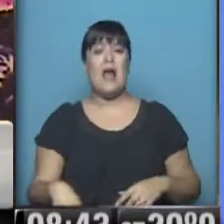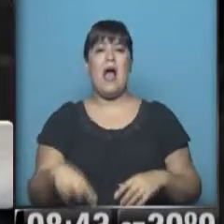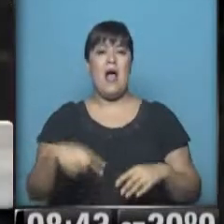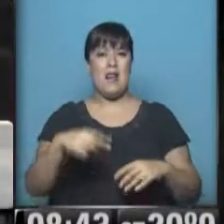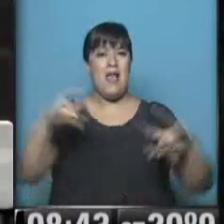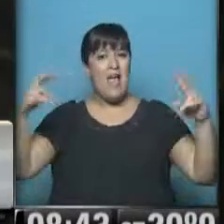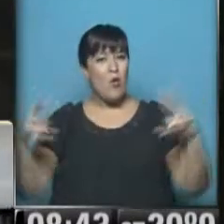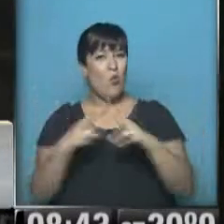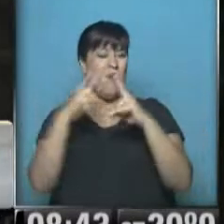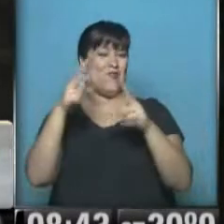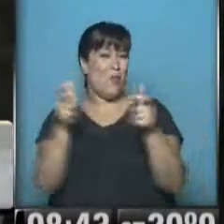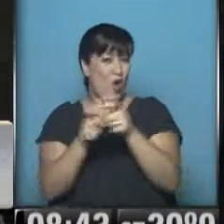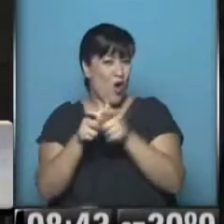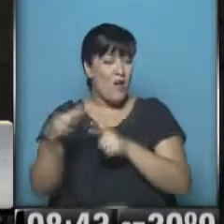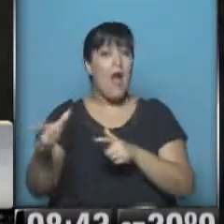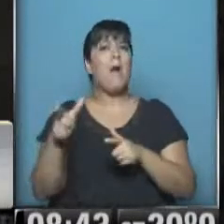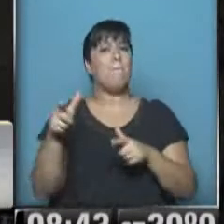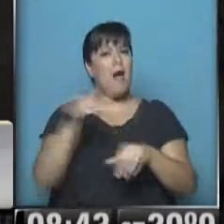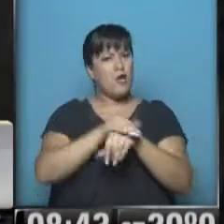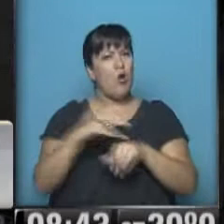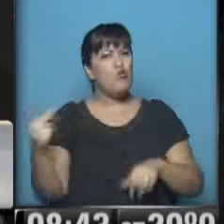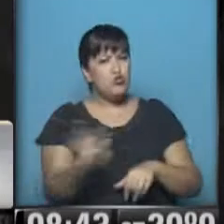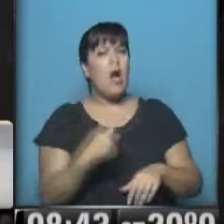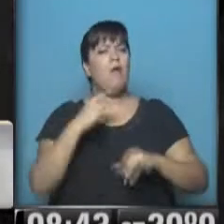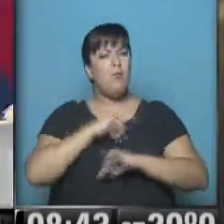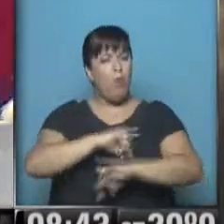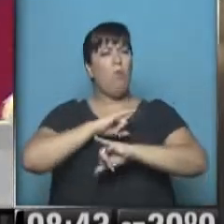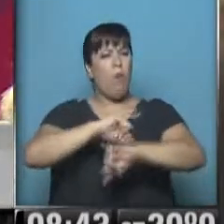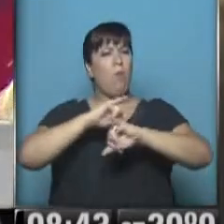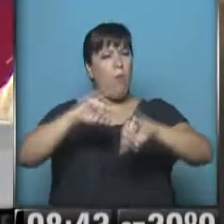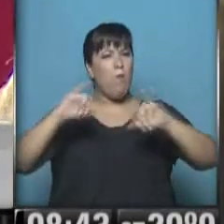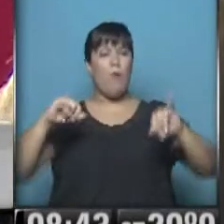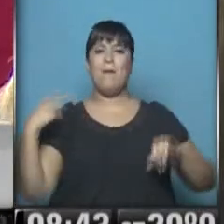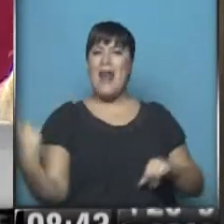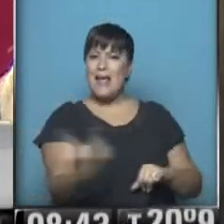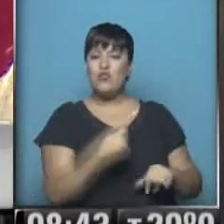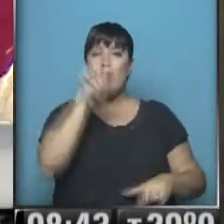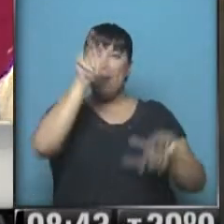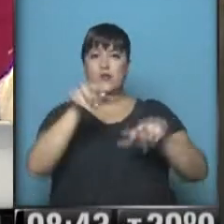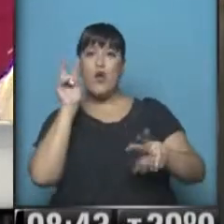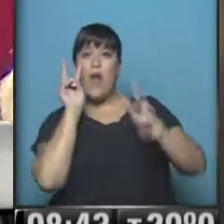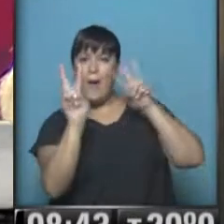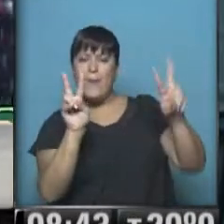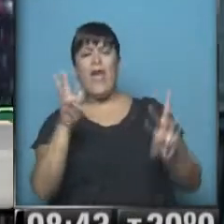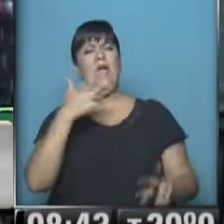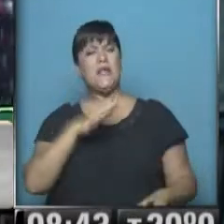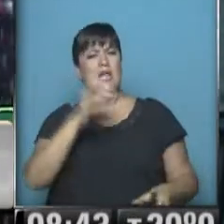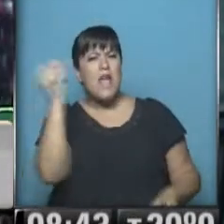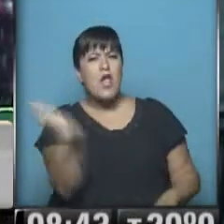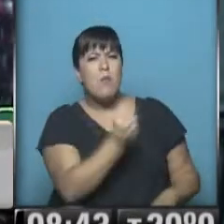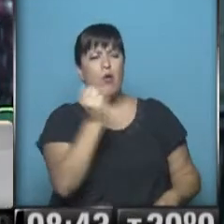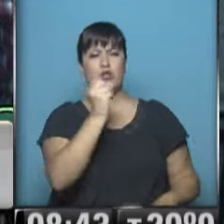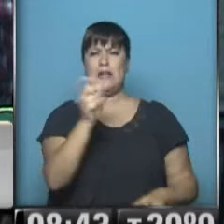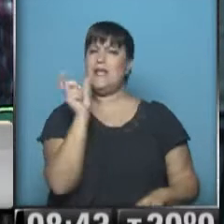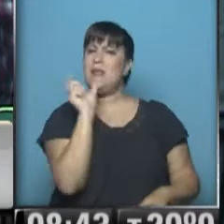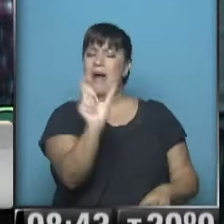Encuentro, se encarguen de divulgar esto para que todos comprendamos la importancia de esa palabra